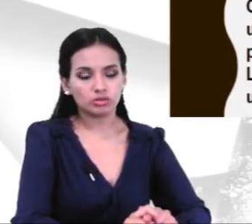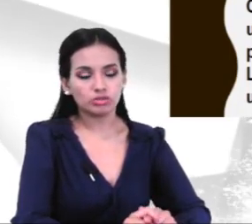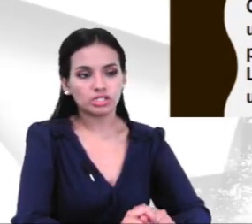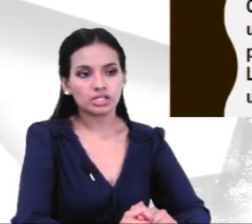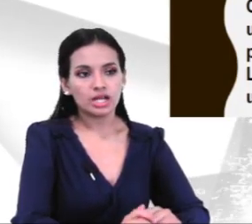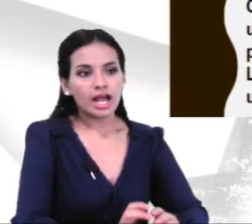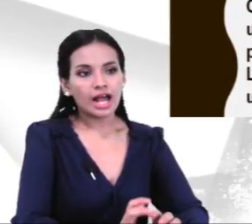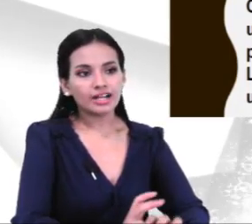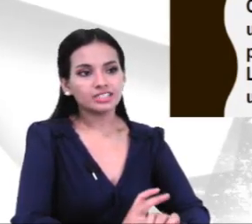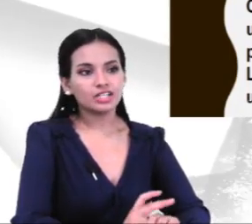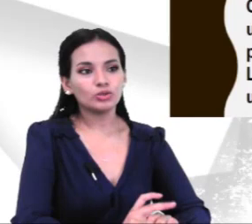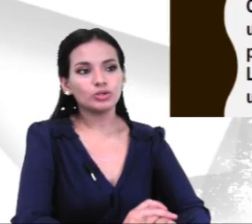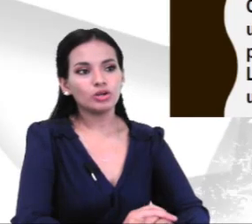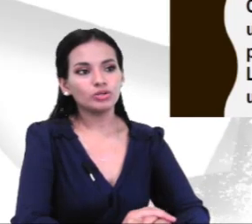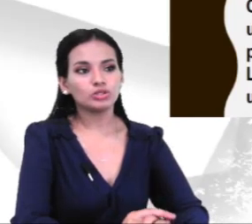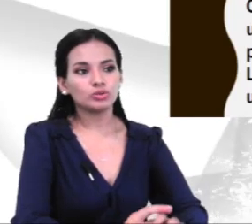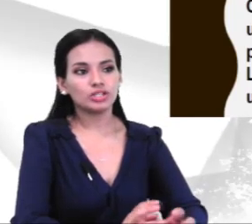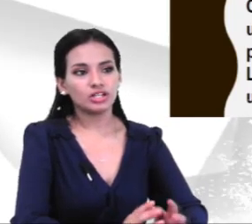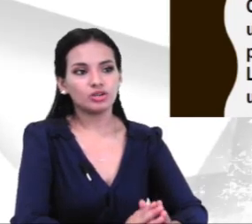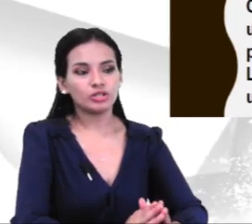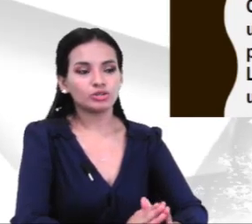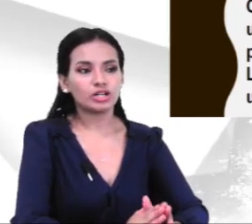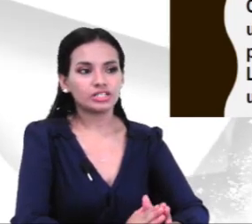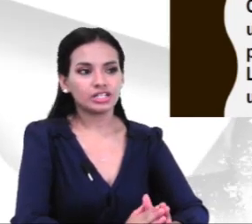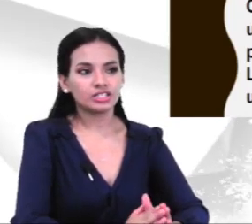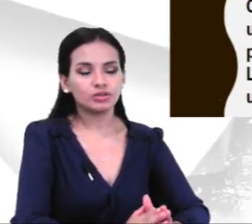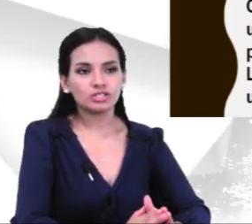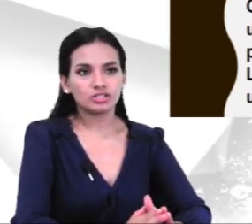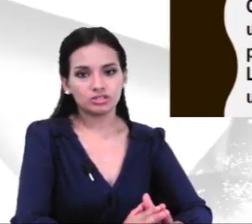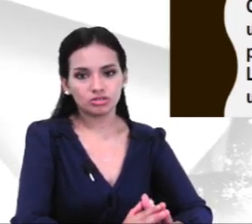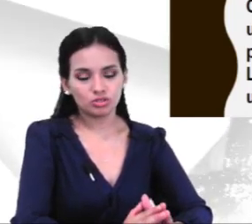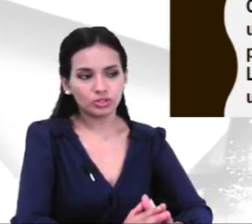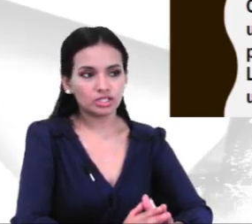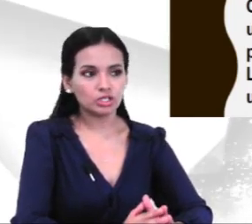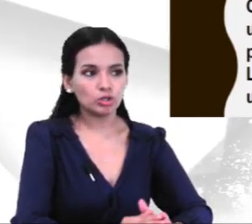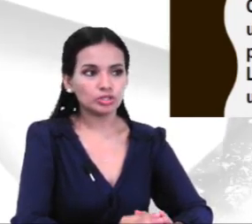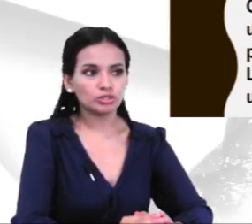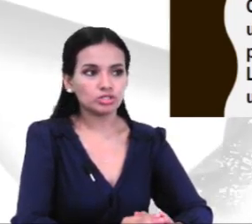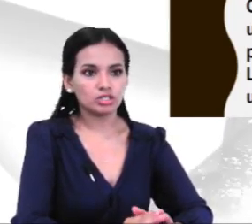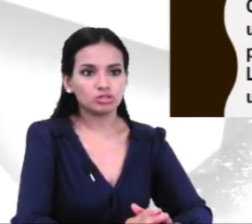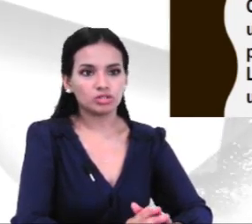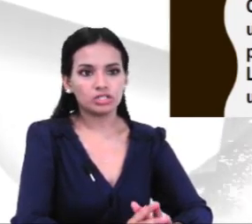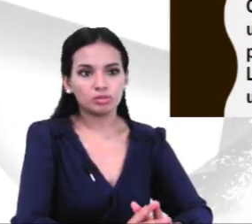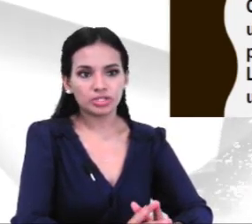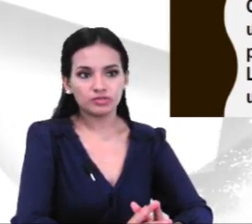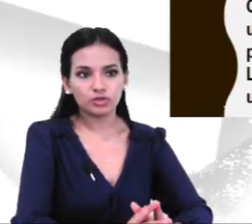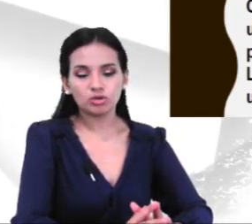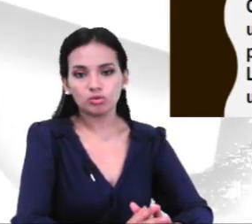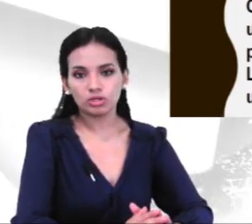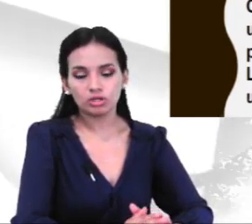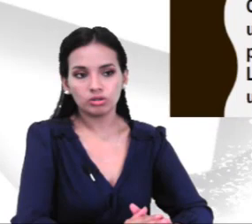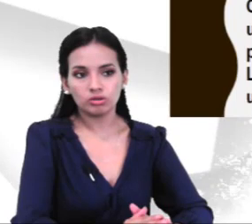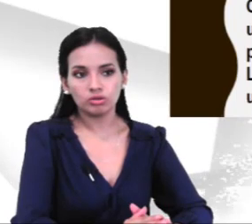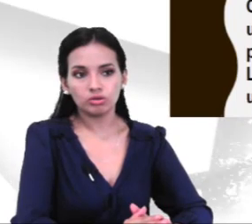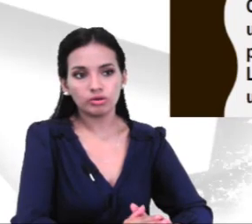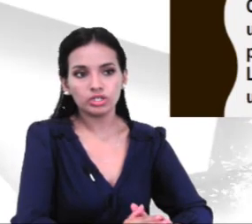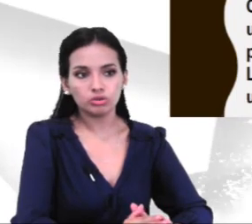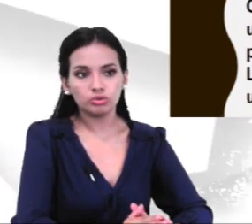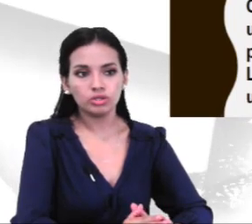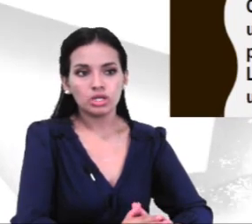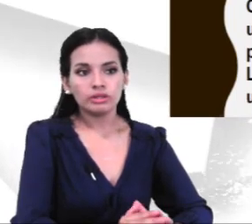cosas costas alcanzando una longitud en el litoral atlántico de 650 kilómetros el litoral del pacífico con una